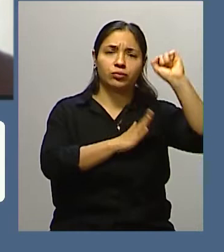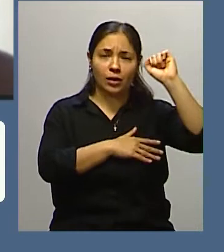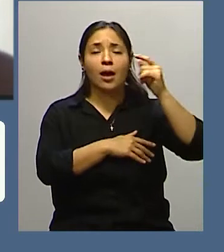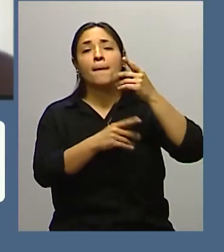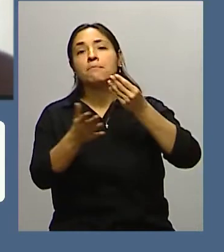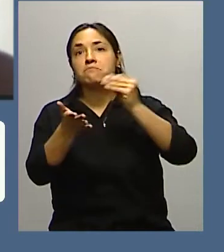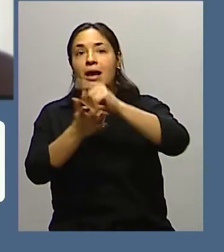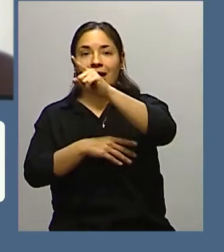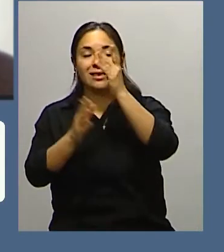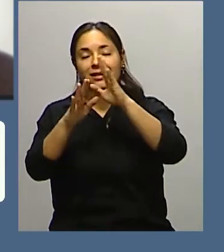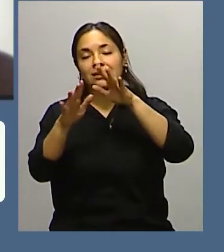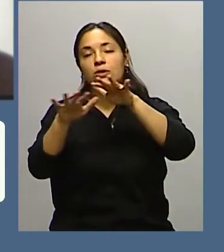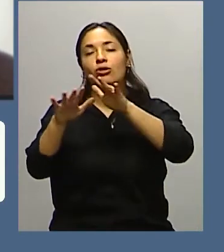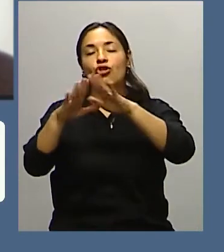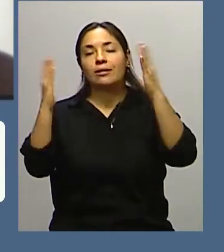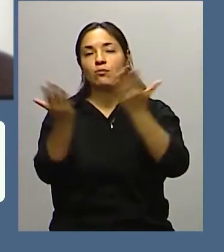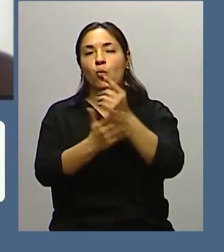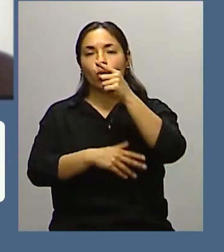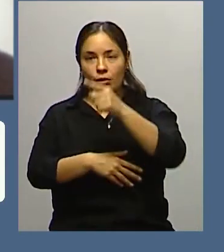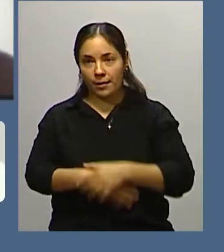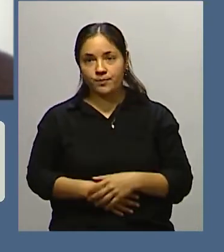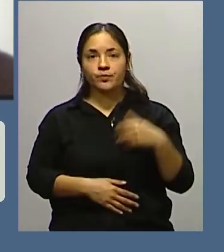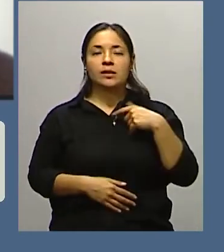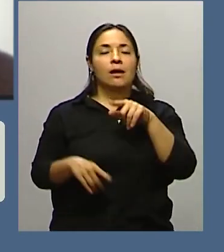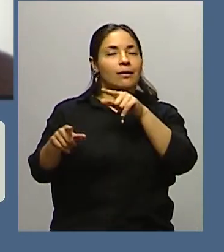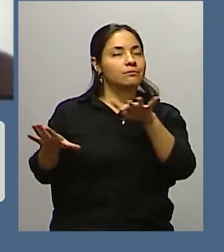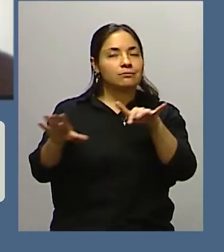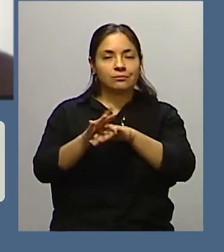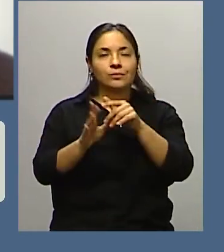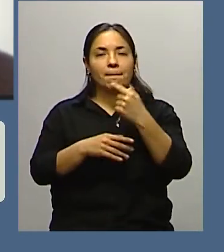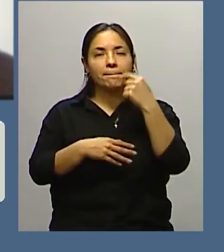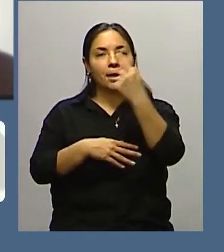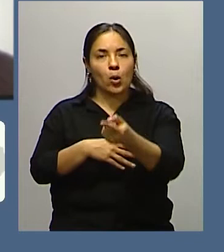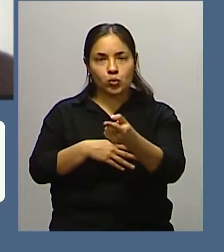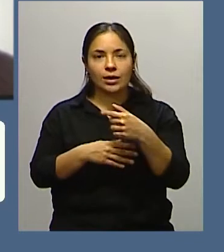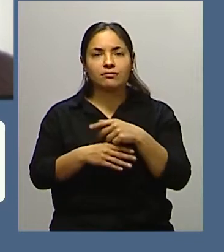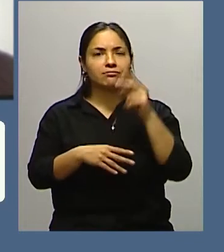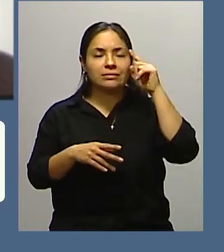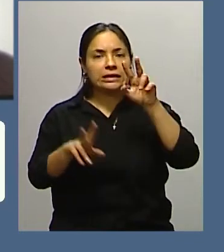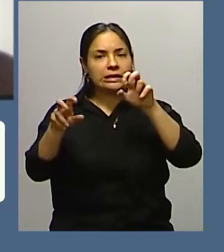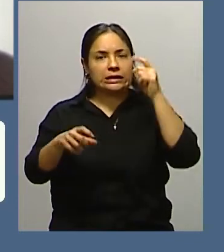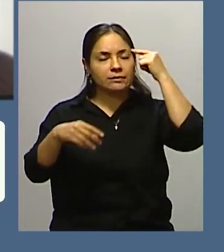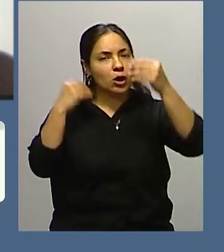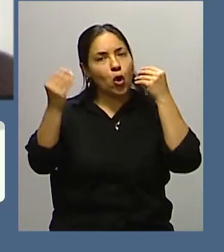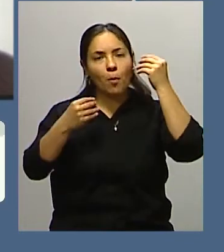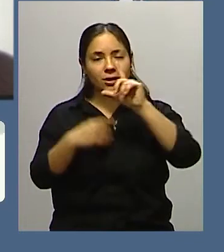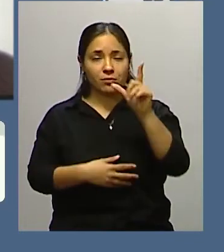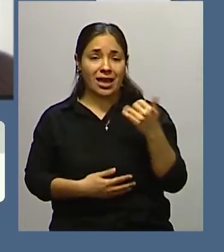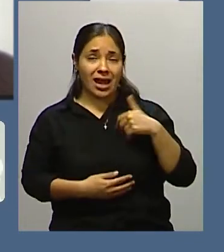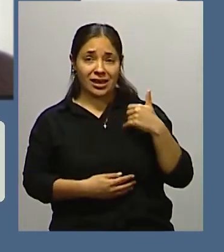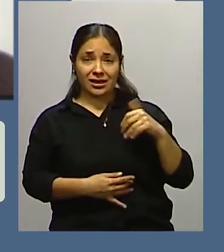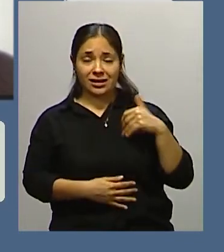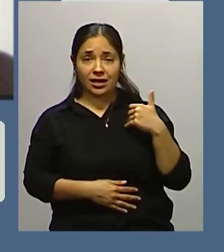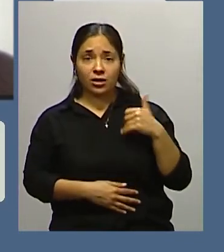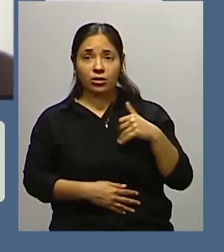Uh-huh. Hablando de ese tema, me voy a quedar ahí un segundo, Ricardo, y le voy a preguntar un poquito, porque ha sido un tema de preocupación. Digo, para los argentinos la inflación es